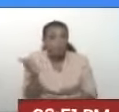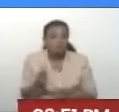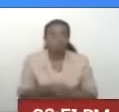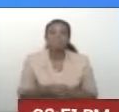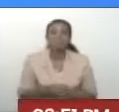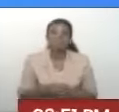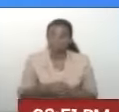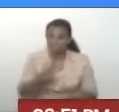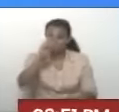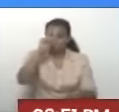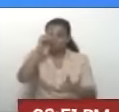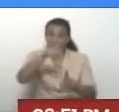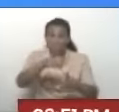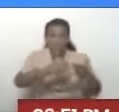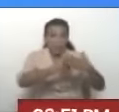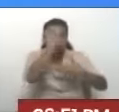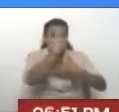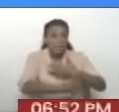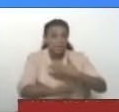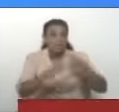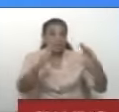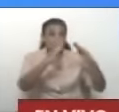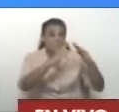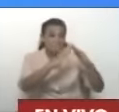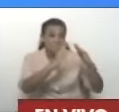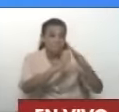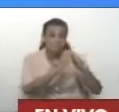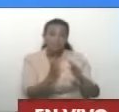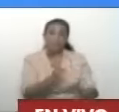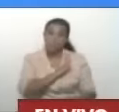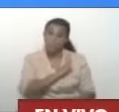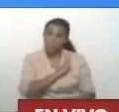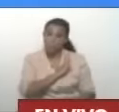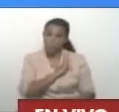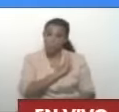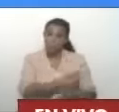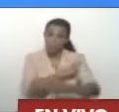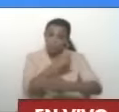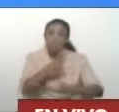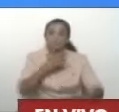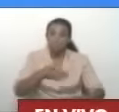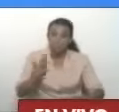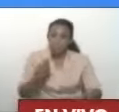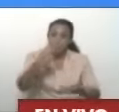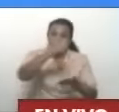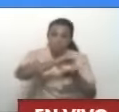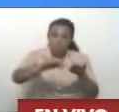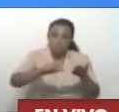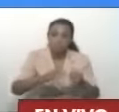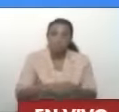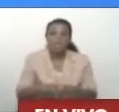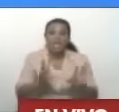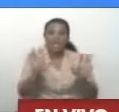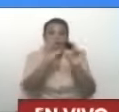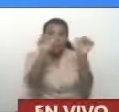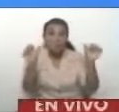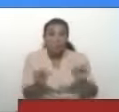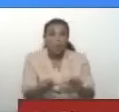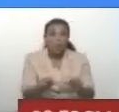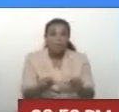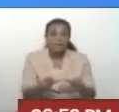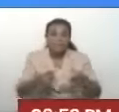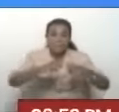tenemos grandes metas de la vivienda y los podemos cumplir. Y el nuevo sistema de